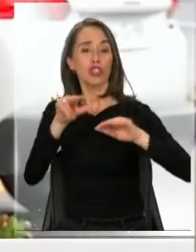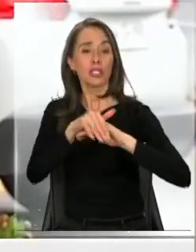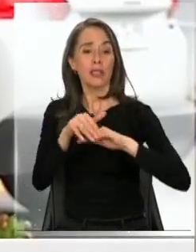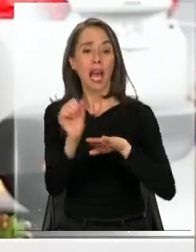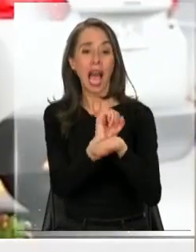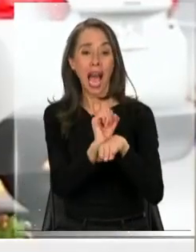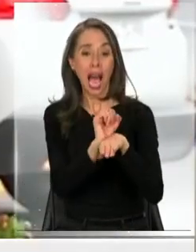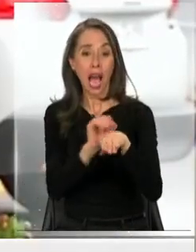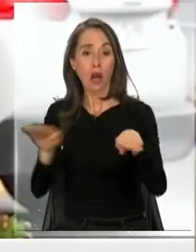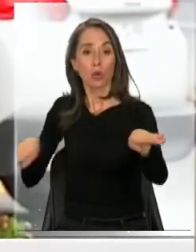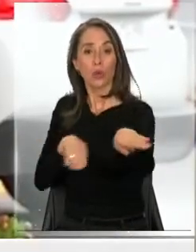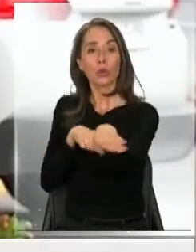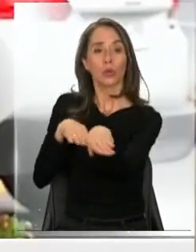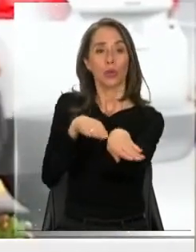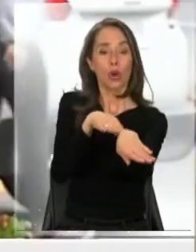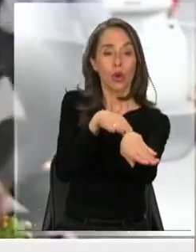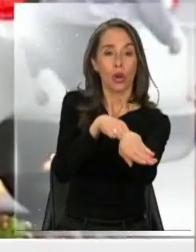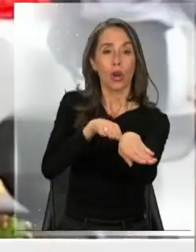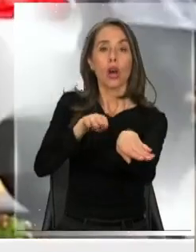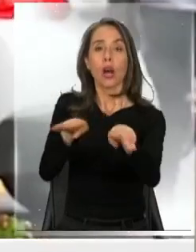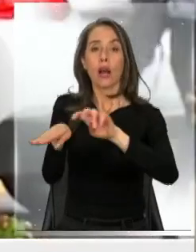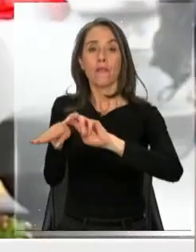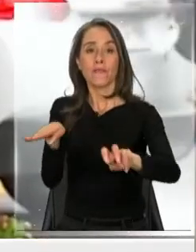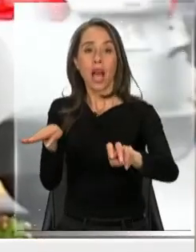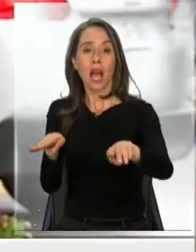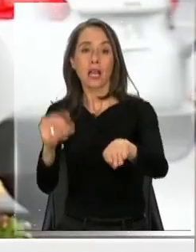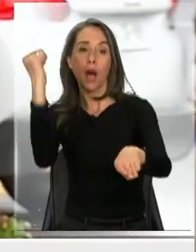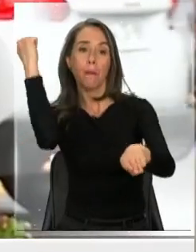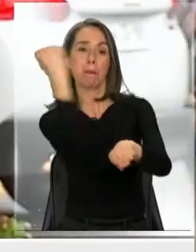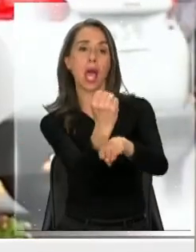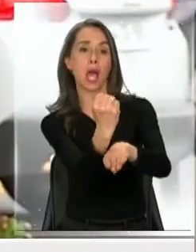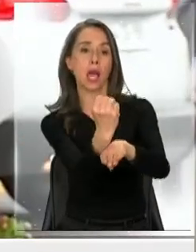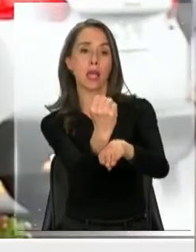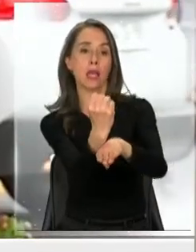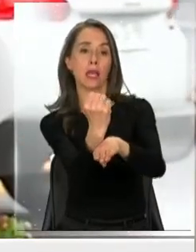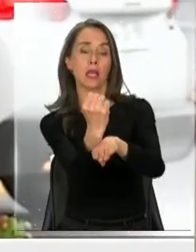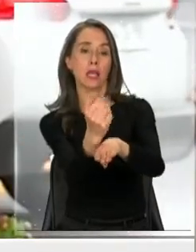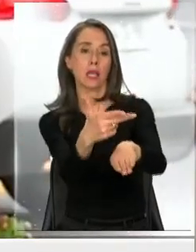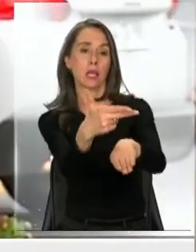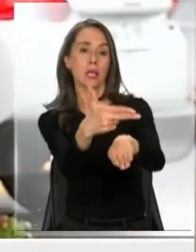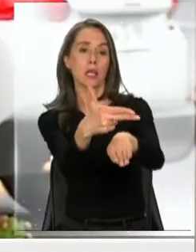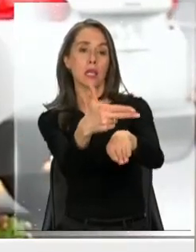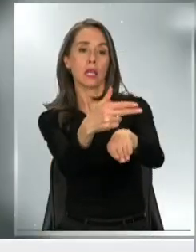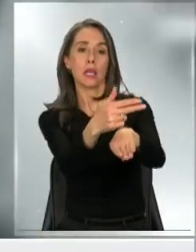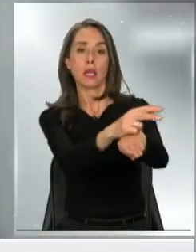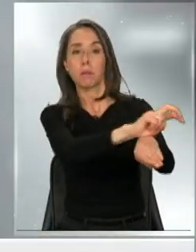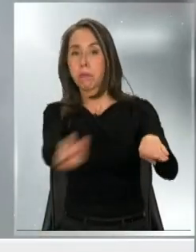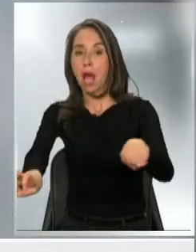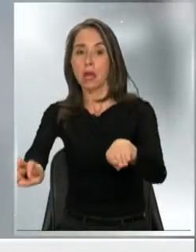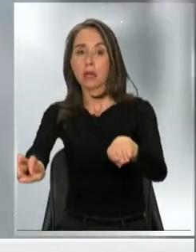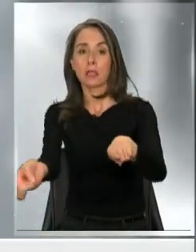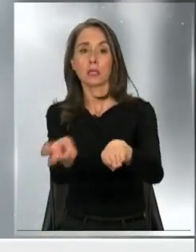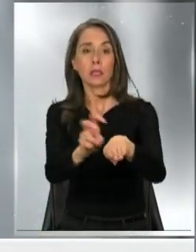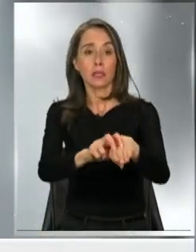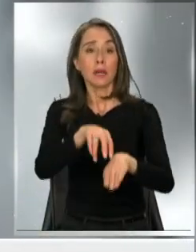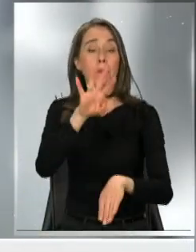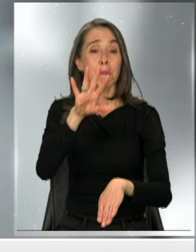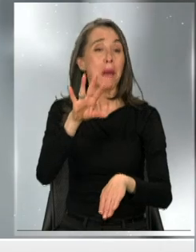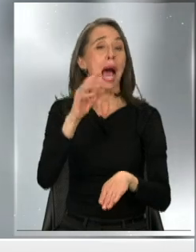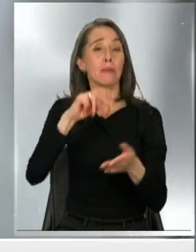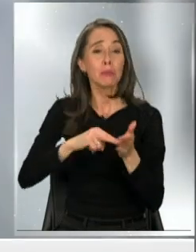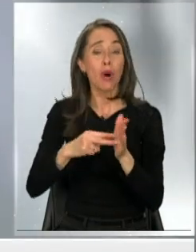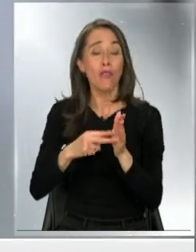en un vehículo por detrás, se baja un sujeto, le rompe el vidrio, lo amenaza y lo baja del vehículo. Sin embargo, lo más grave fueron